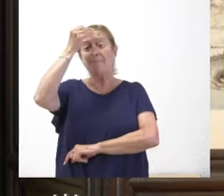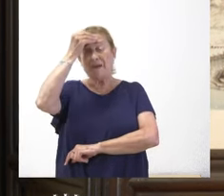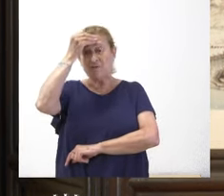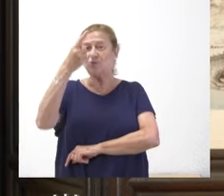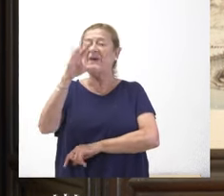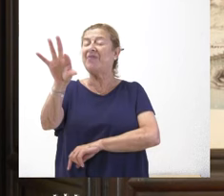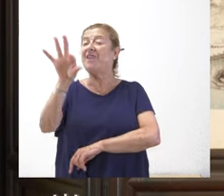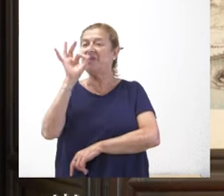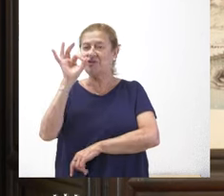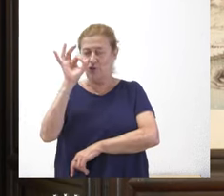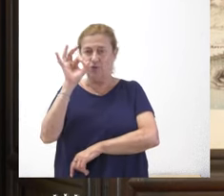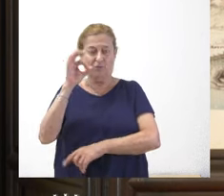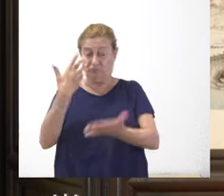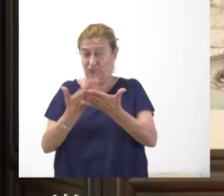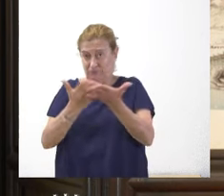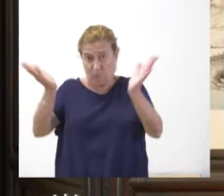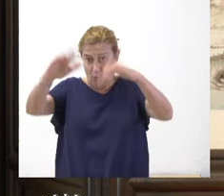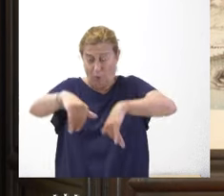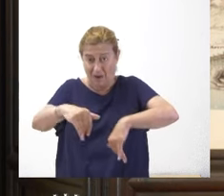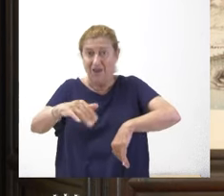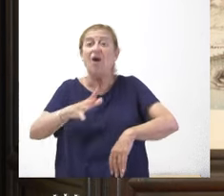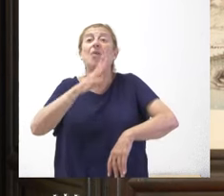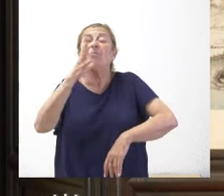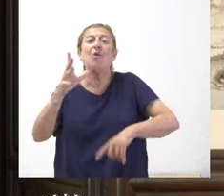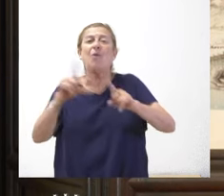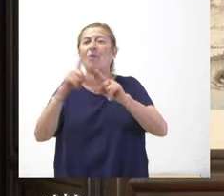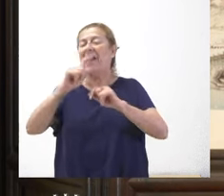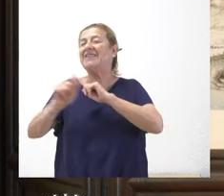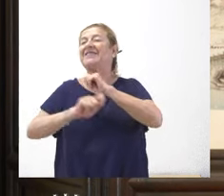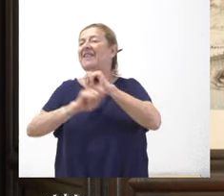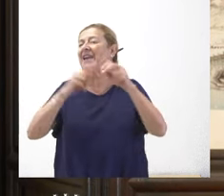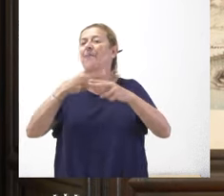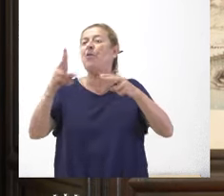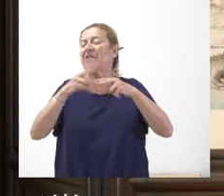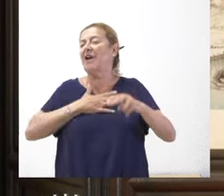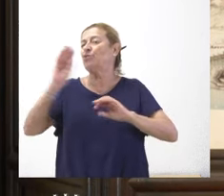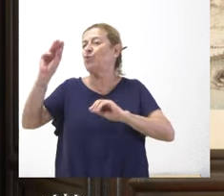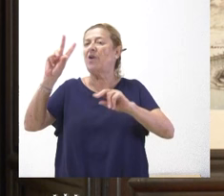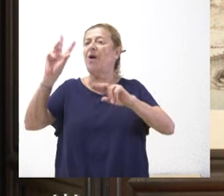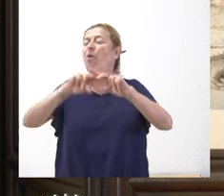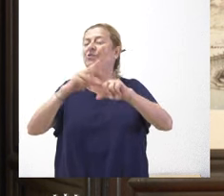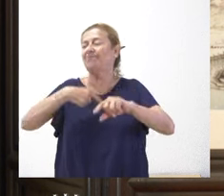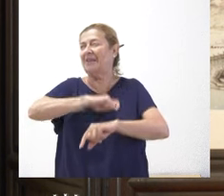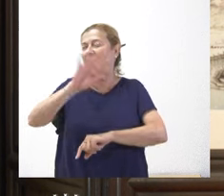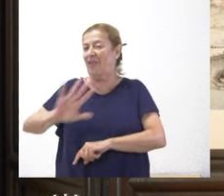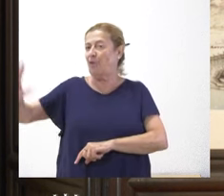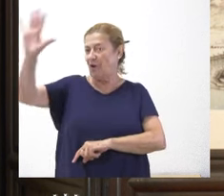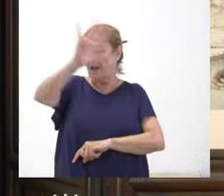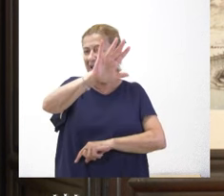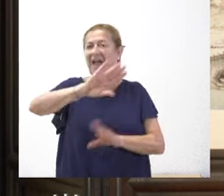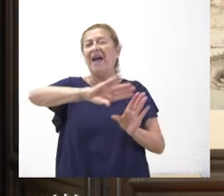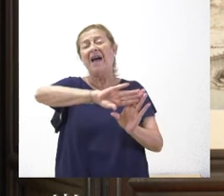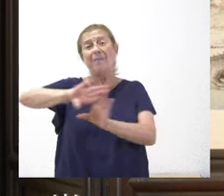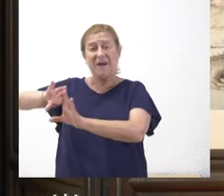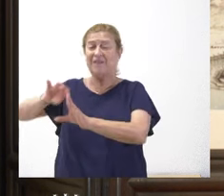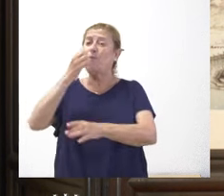decisión injustificada fruto de una estrategia política de vox a nivel nacional al margen del